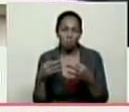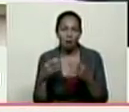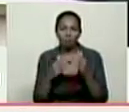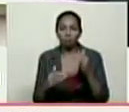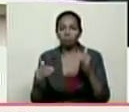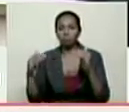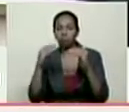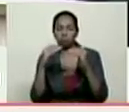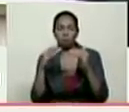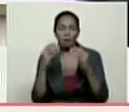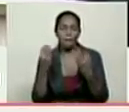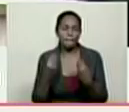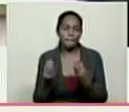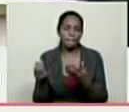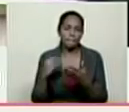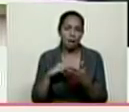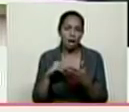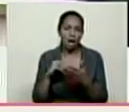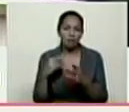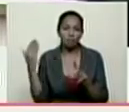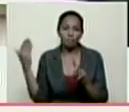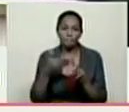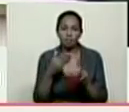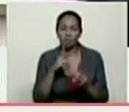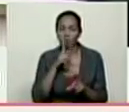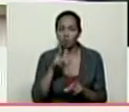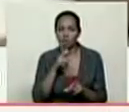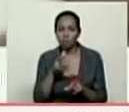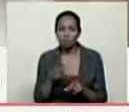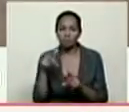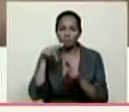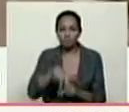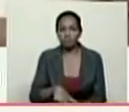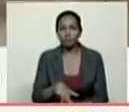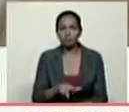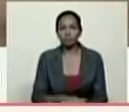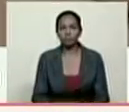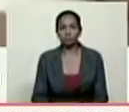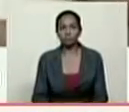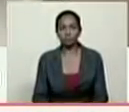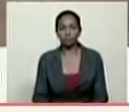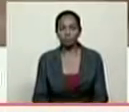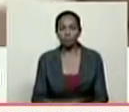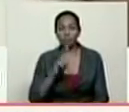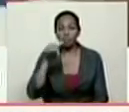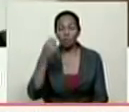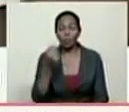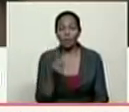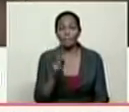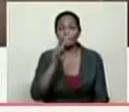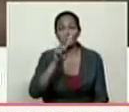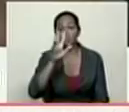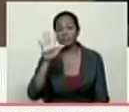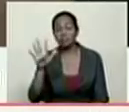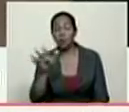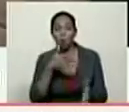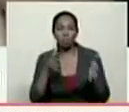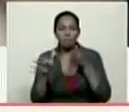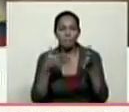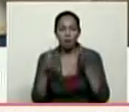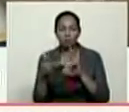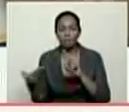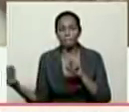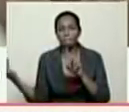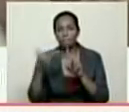sobreponerse a un ataque tan brutal y derrotarlo. Y luego, el pasado 25 de marzo, los ataques